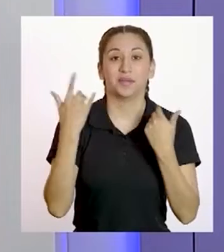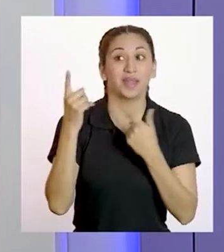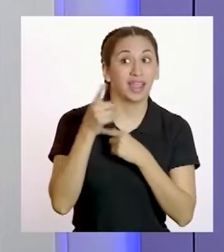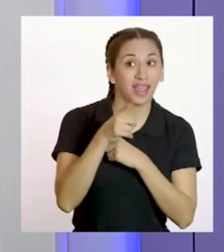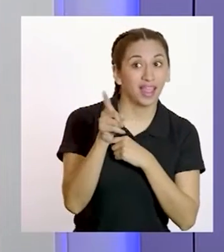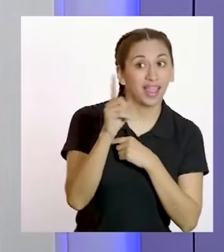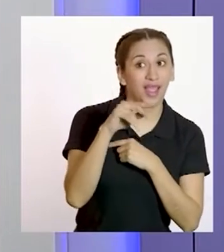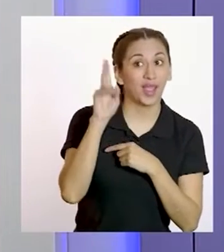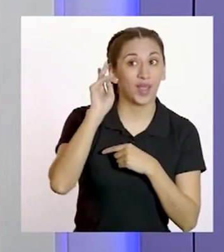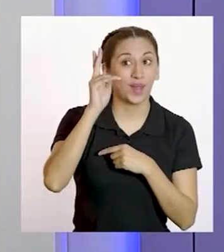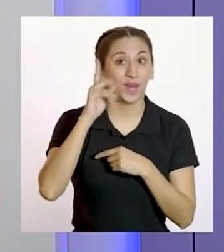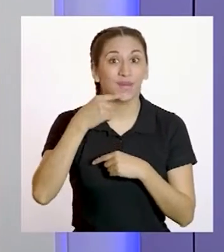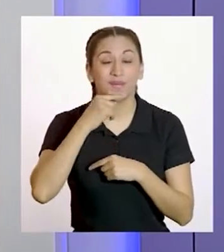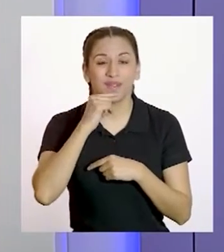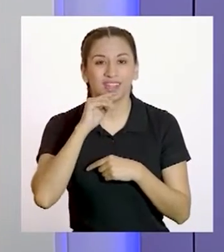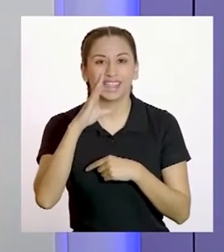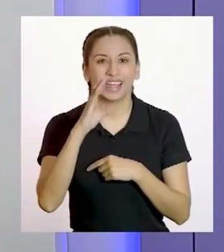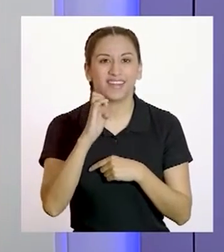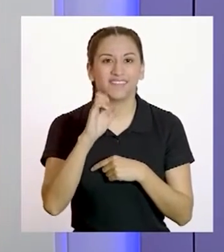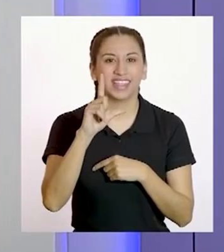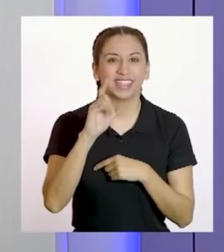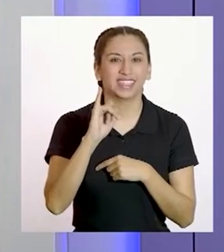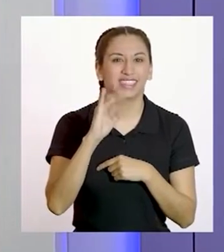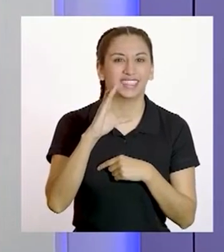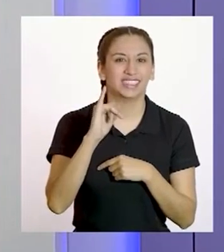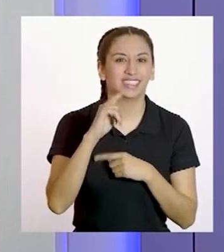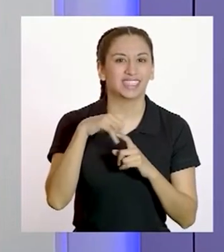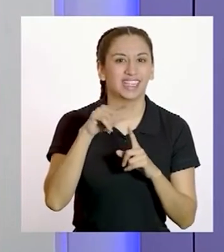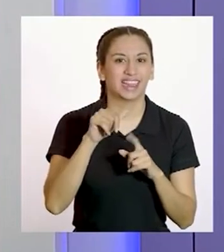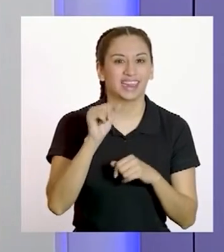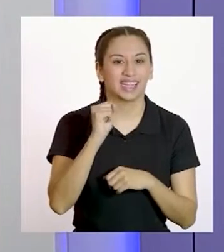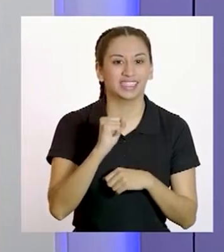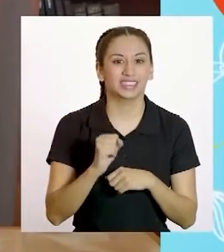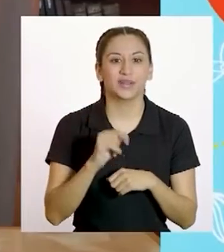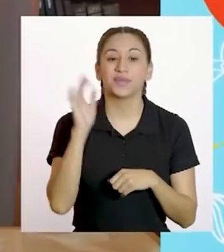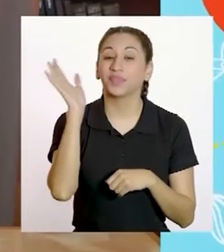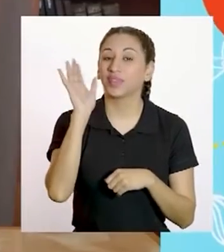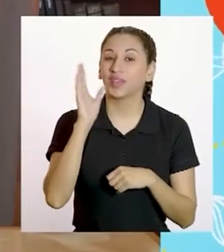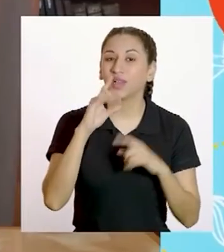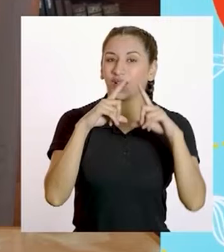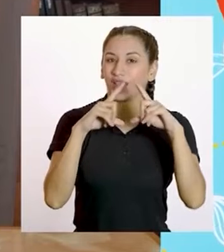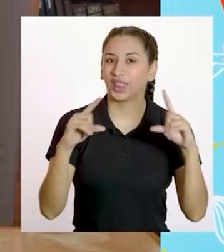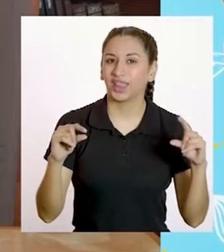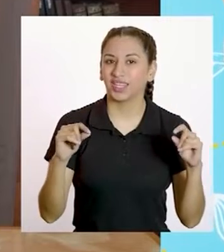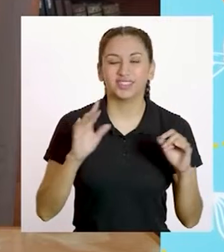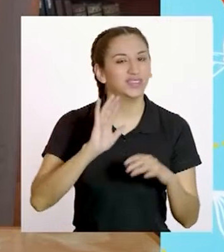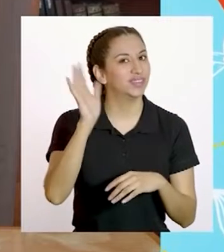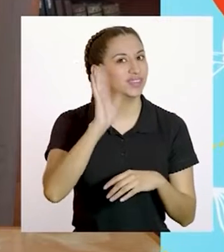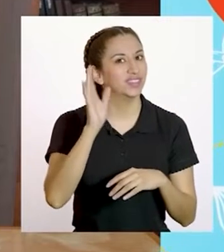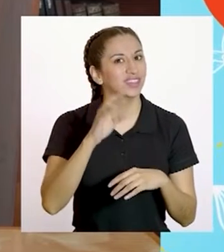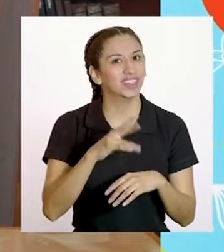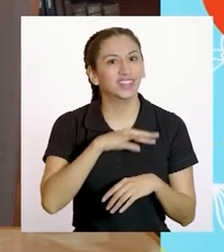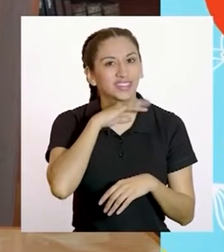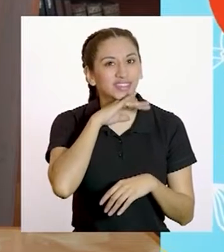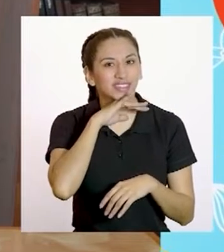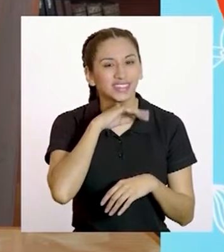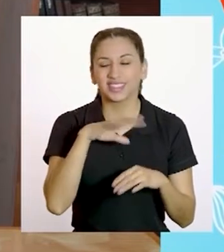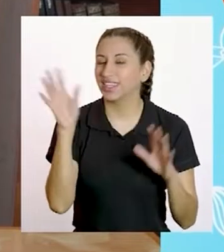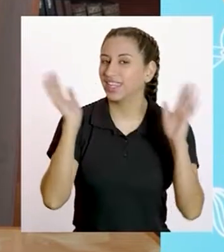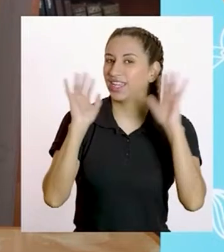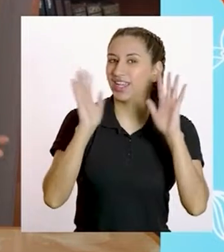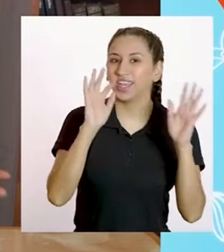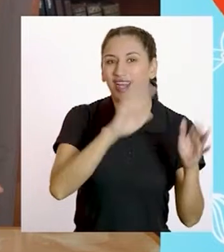de hoy. ¿Está por allí, profesora Felicitas Espino? Hola Gotaku, hola